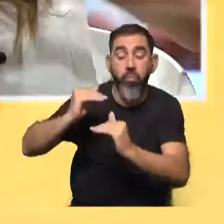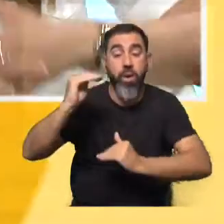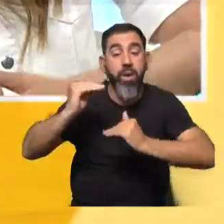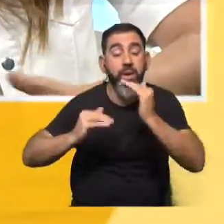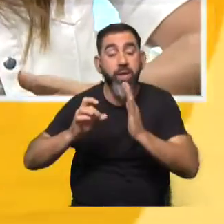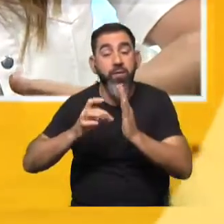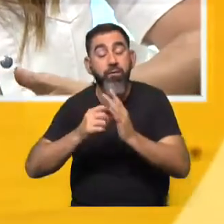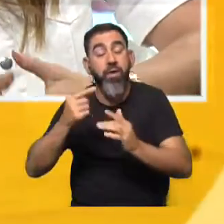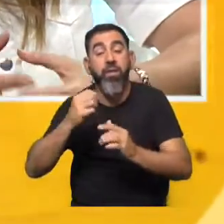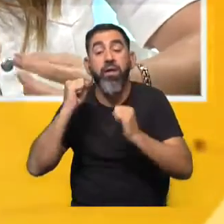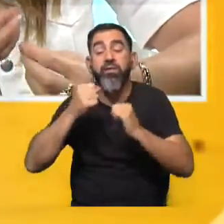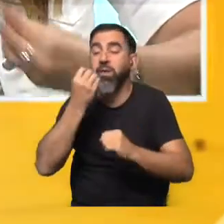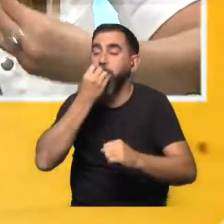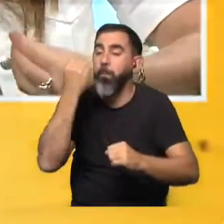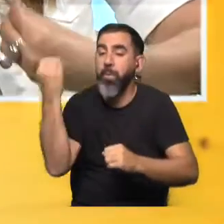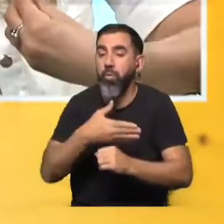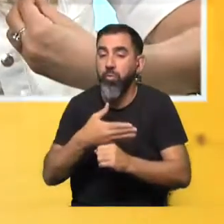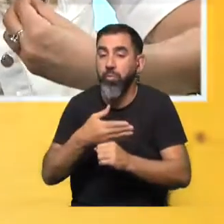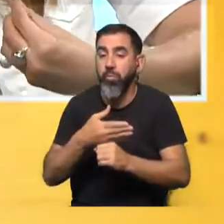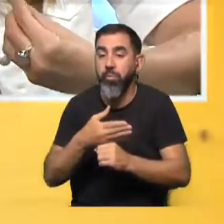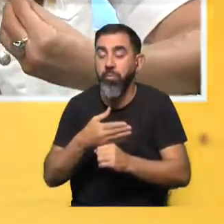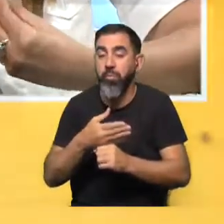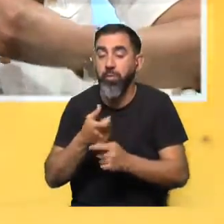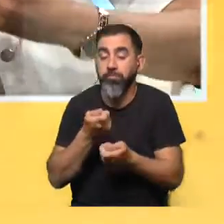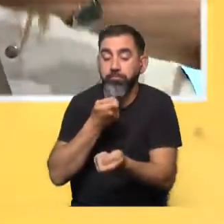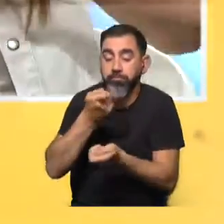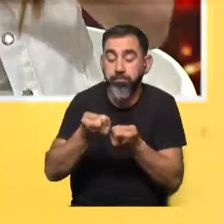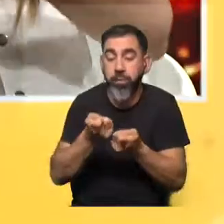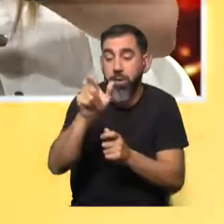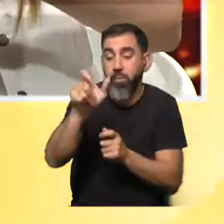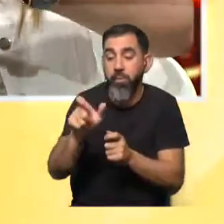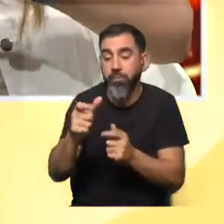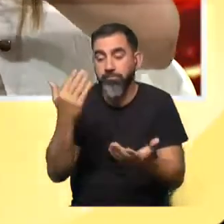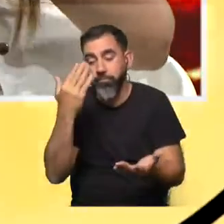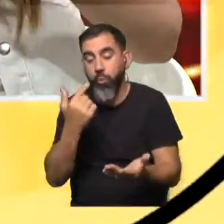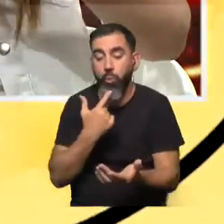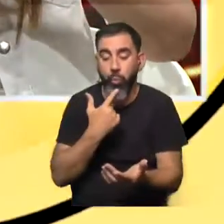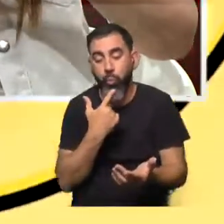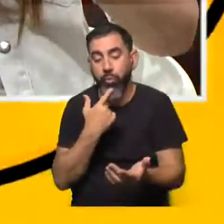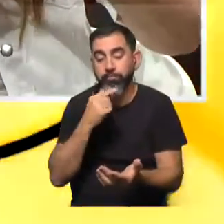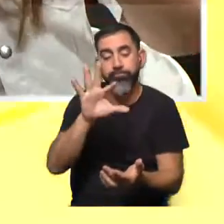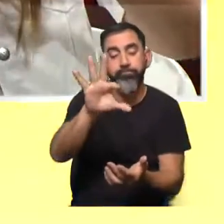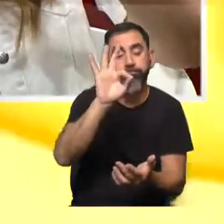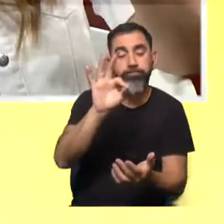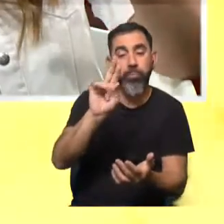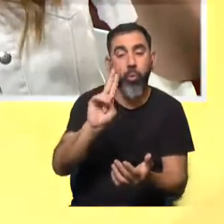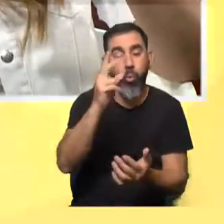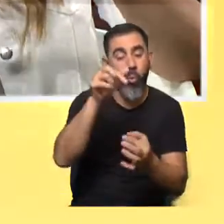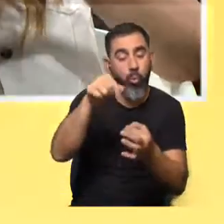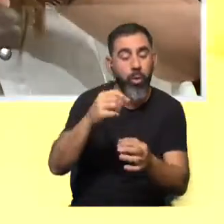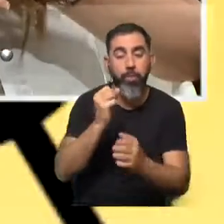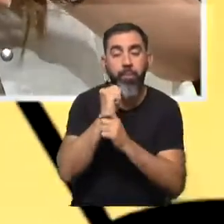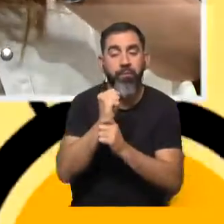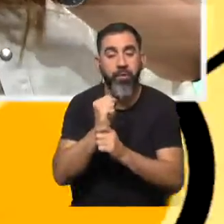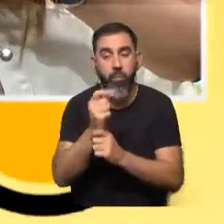calidad del producto es fundamental para generar ese diferencial y que cuando el consumidor se para frente a la góndola y hay una marcada diferencia